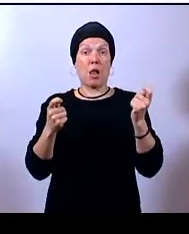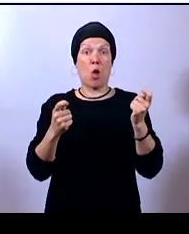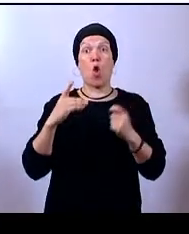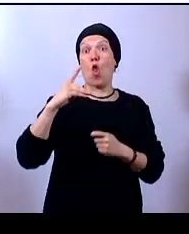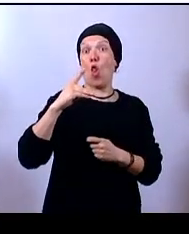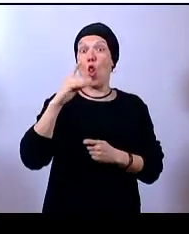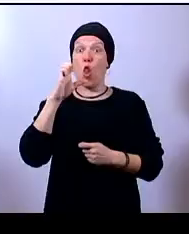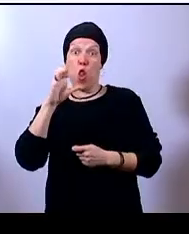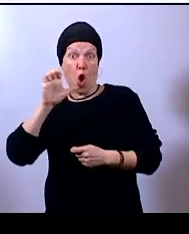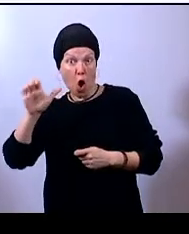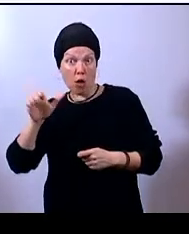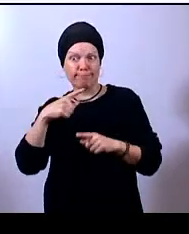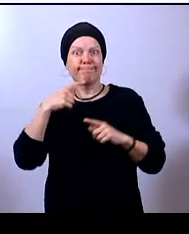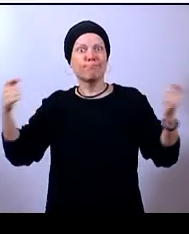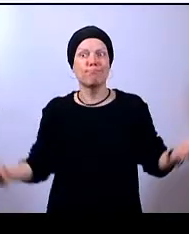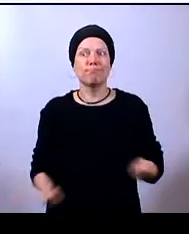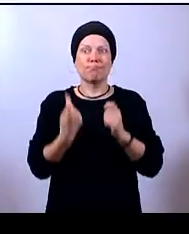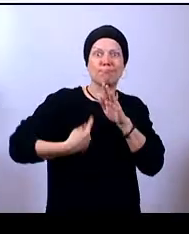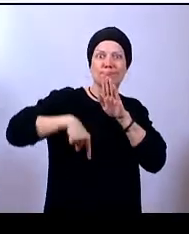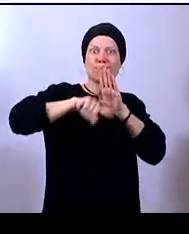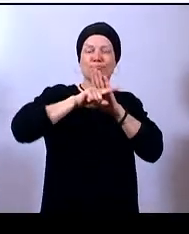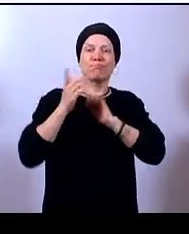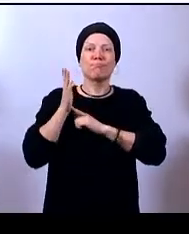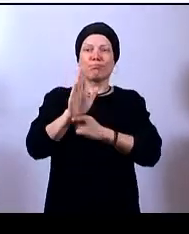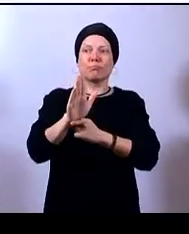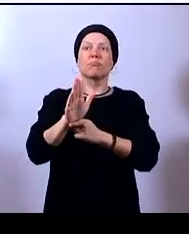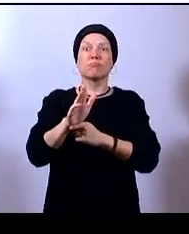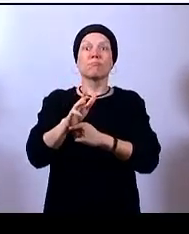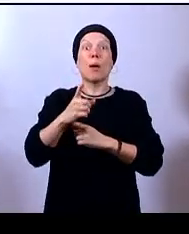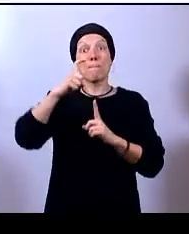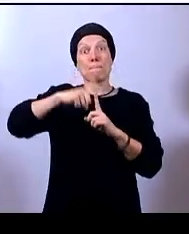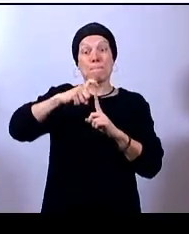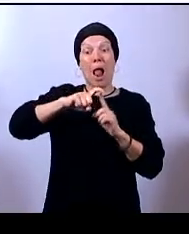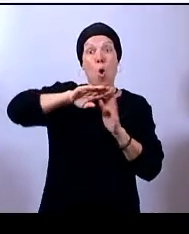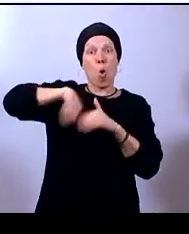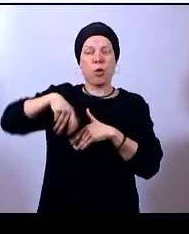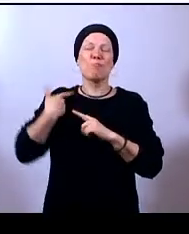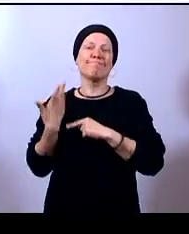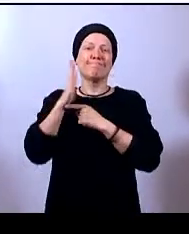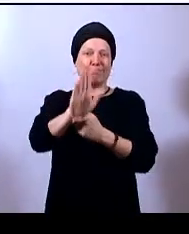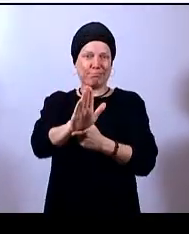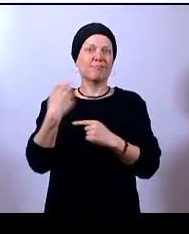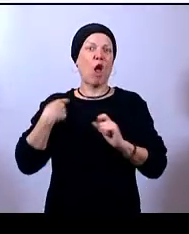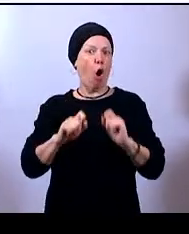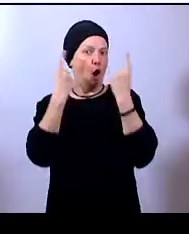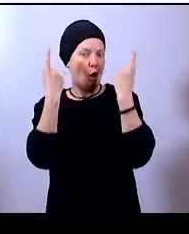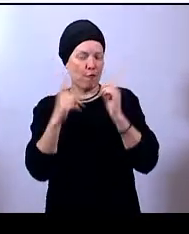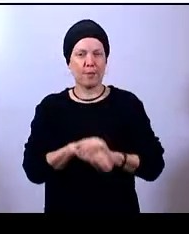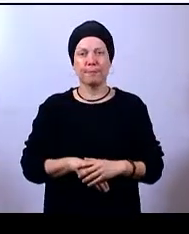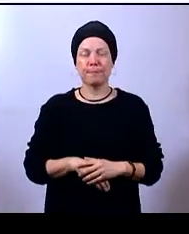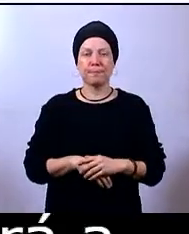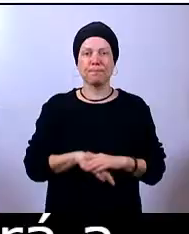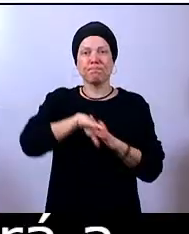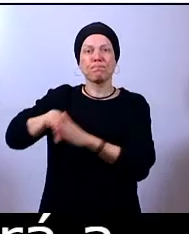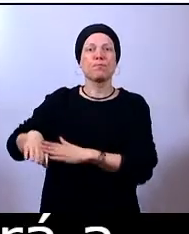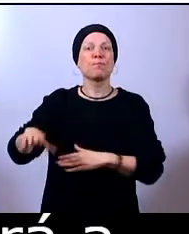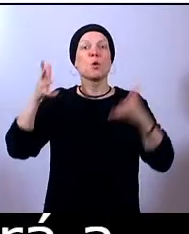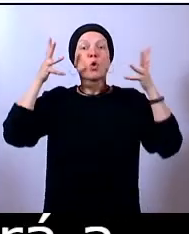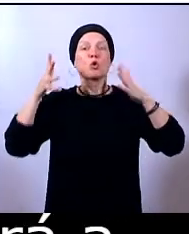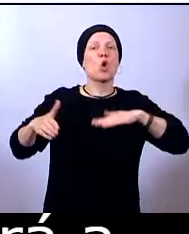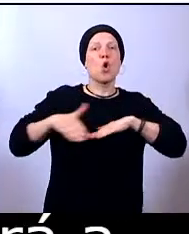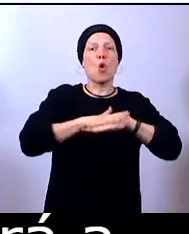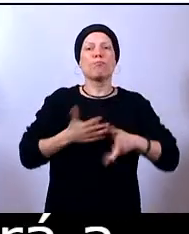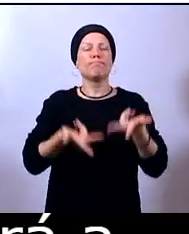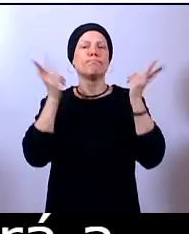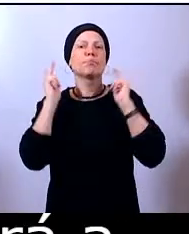de Extremadura, que calculamos que será a finales de este mes de mayo. Por otro lado, el Consejo de Gobierno ha dado luz verde